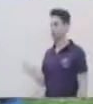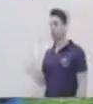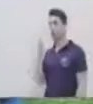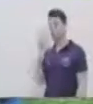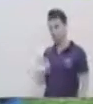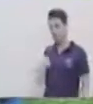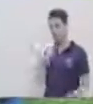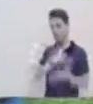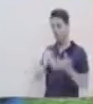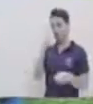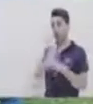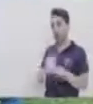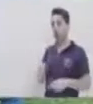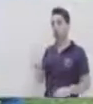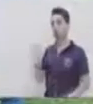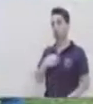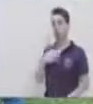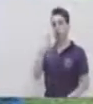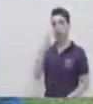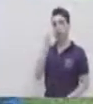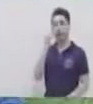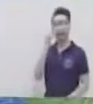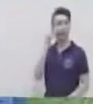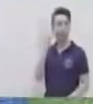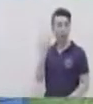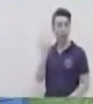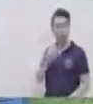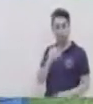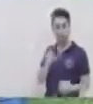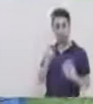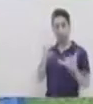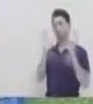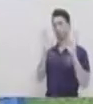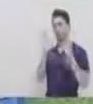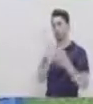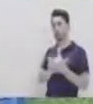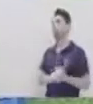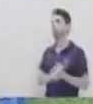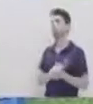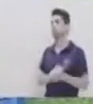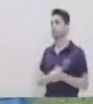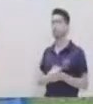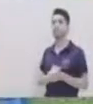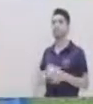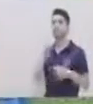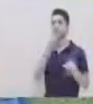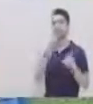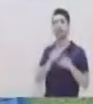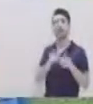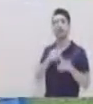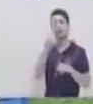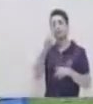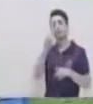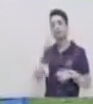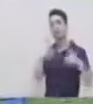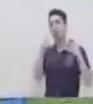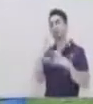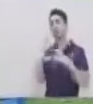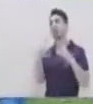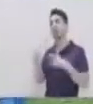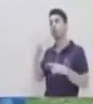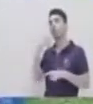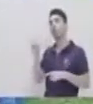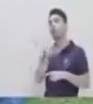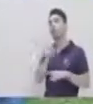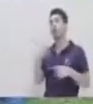Siempre es esa conjugación que se adapta a la oración o a lo que nosotros queremos explicar o expresar. Correcto. Y también tenemos que tener